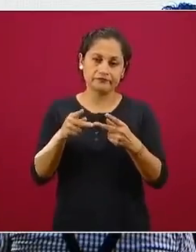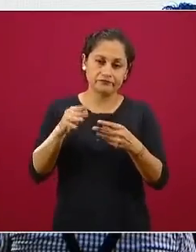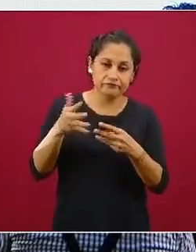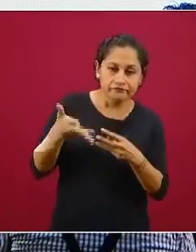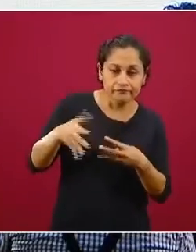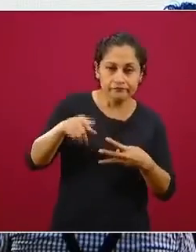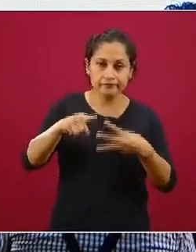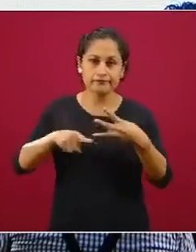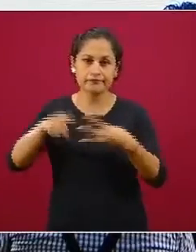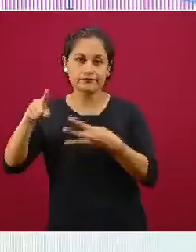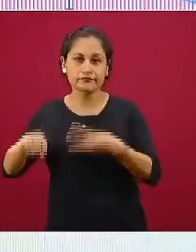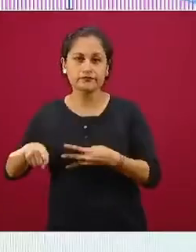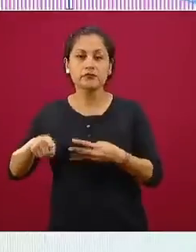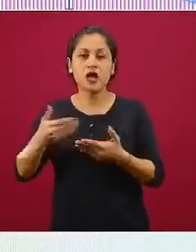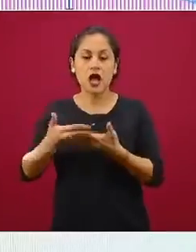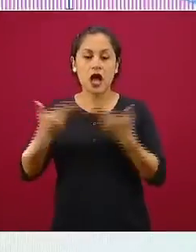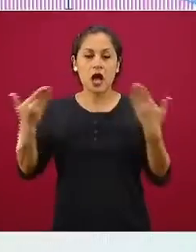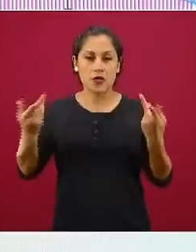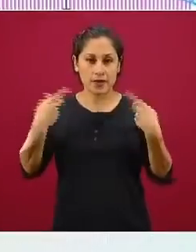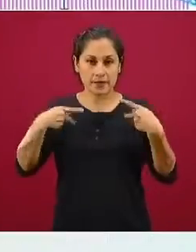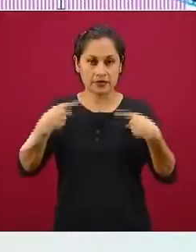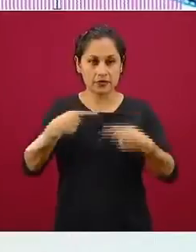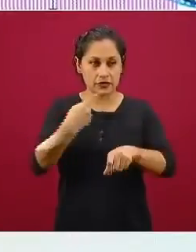notificados de COVID-19.